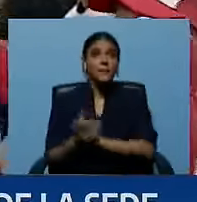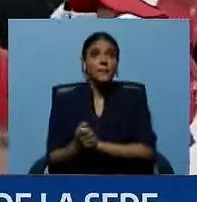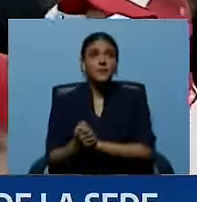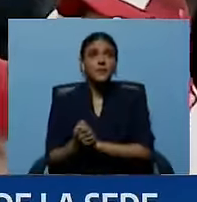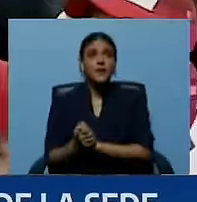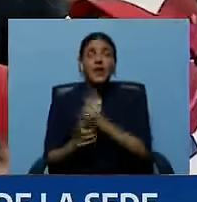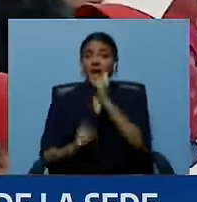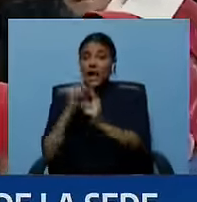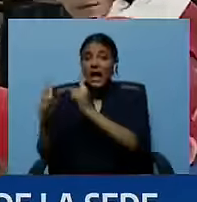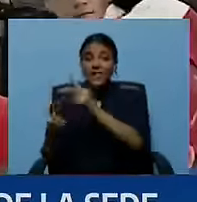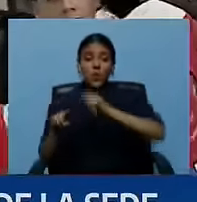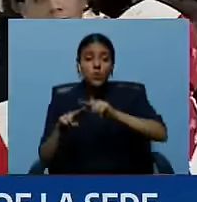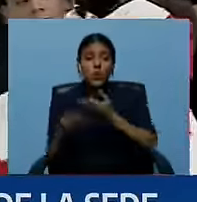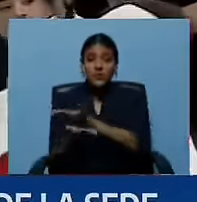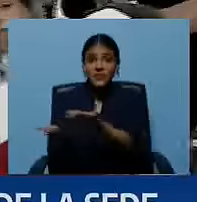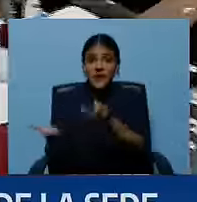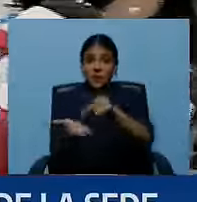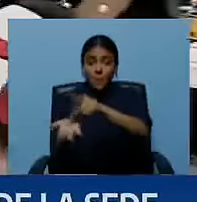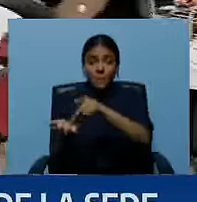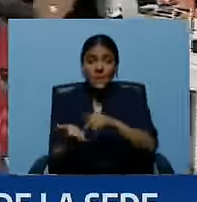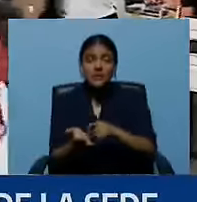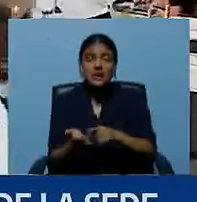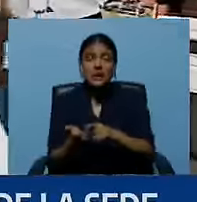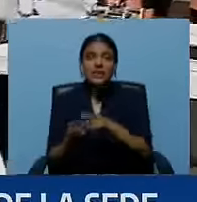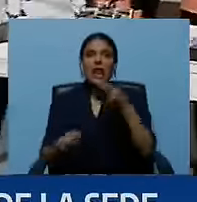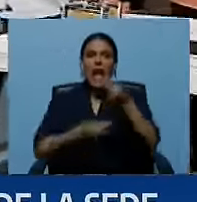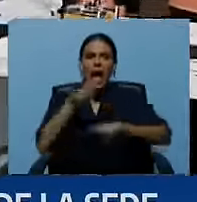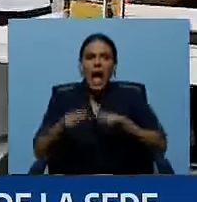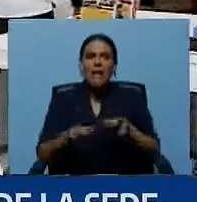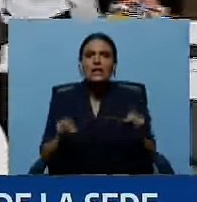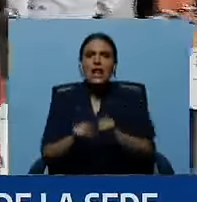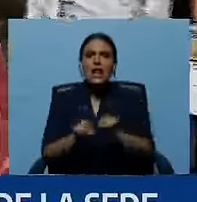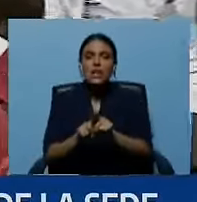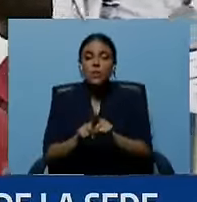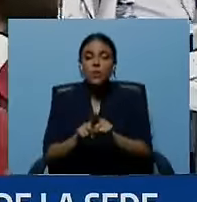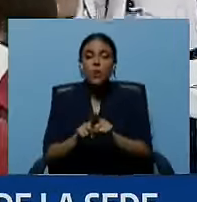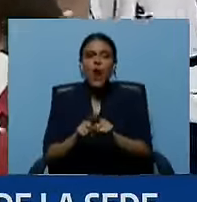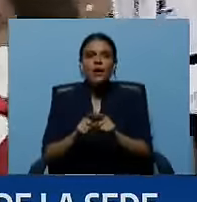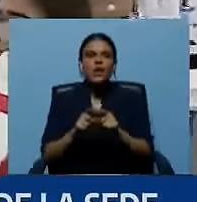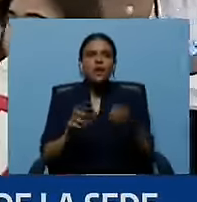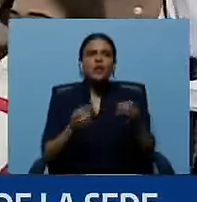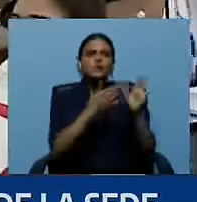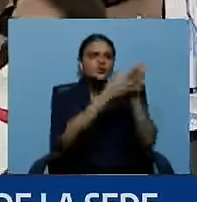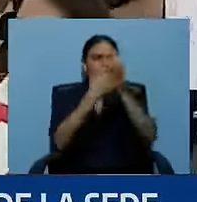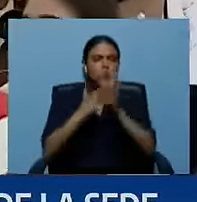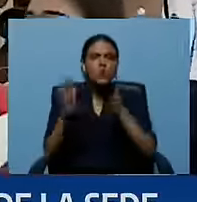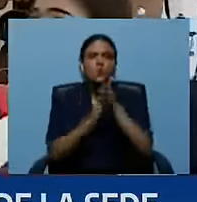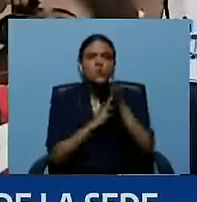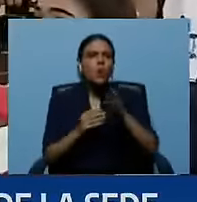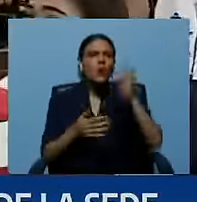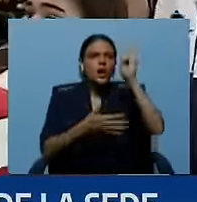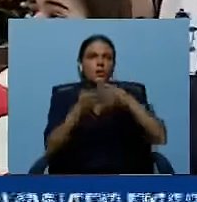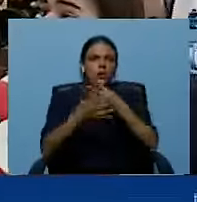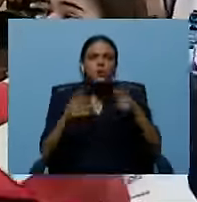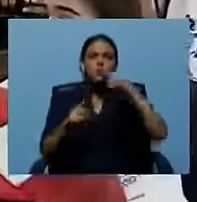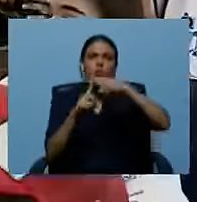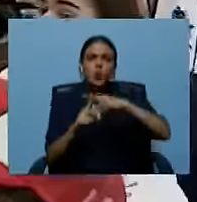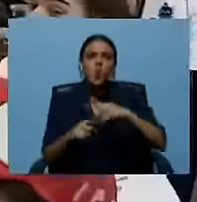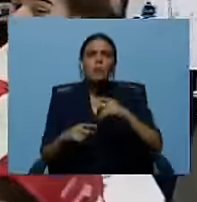Cada uno de estos niños se desempeñó resolviendo problemas matemáticos